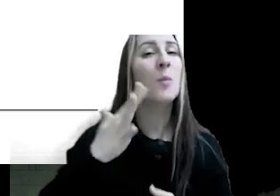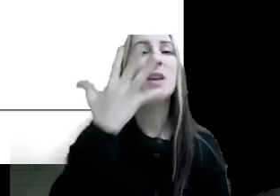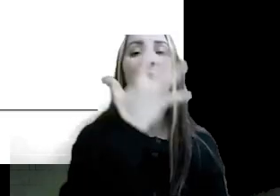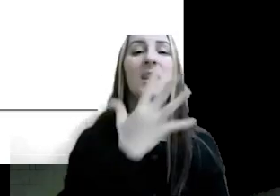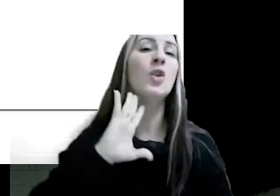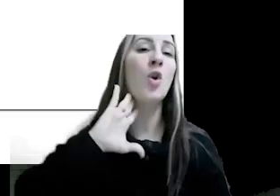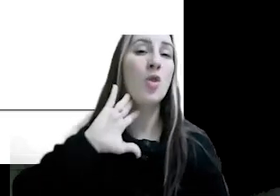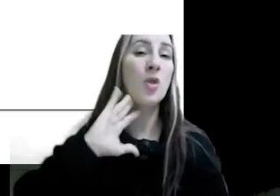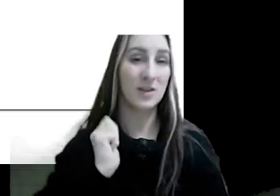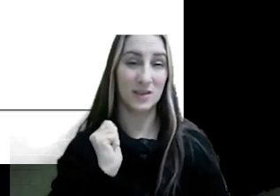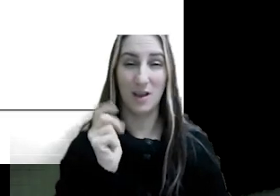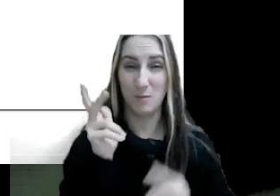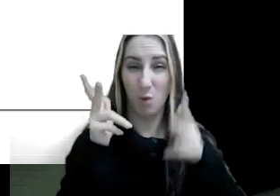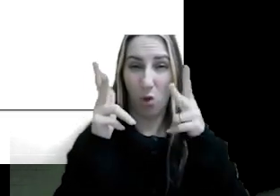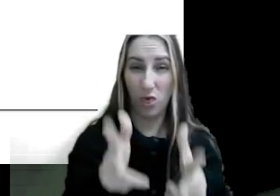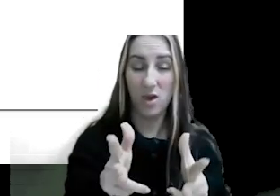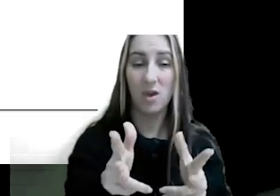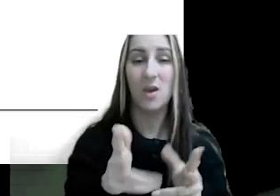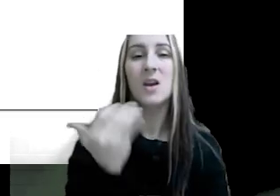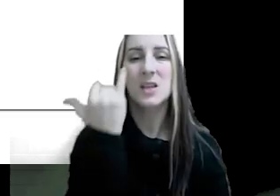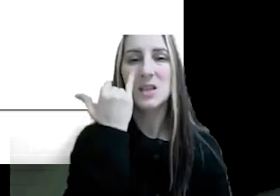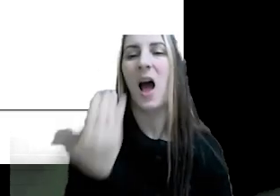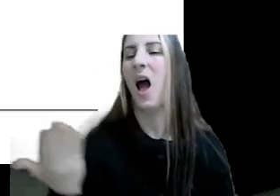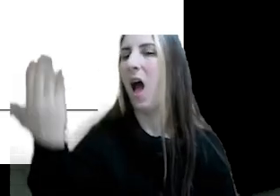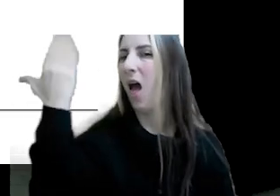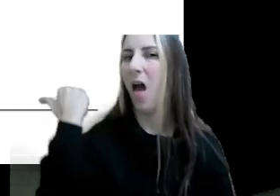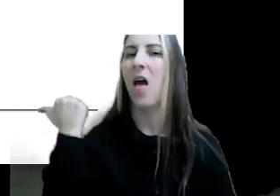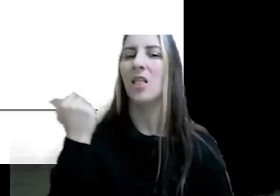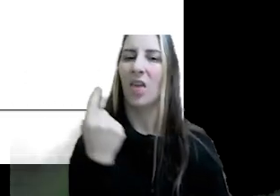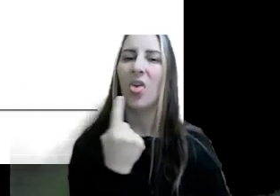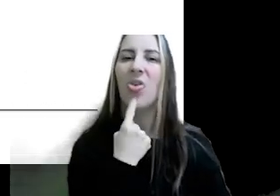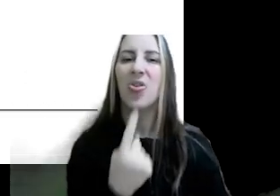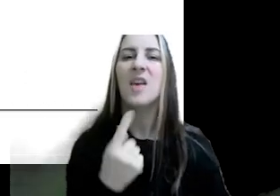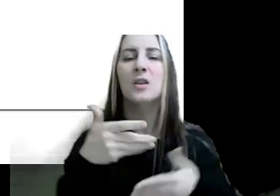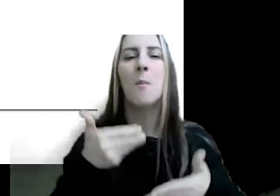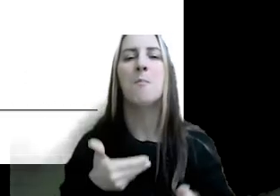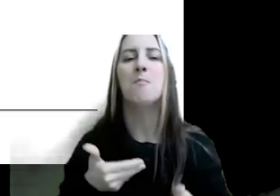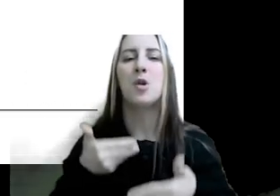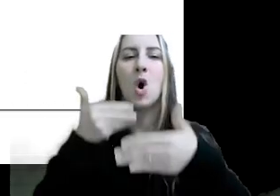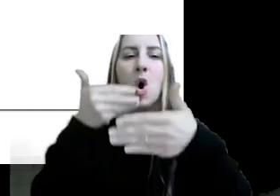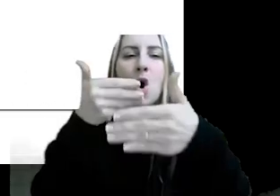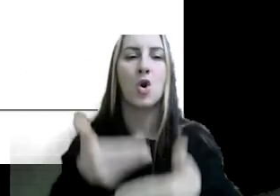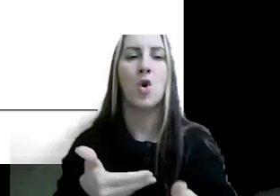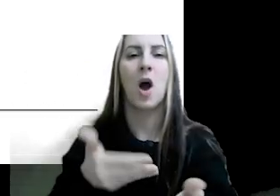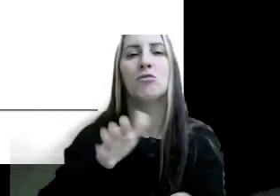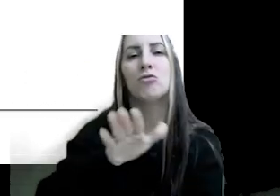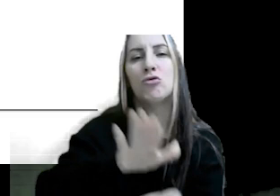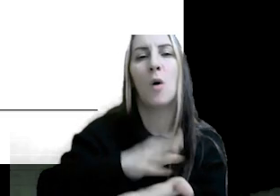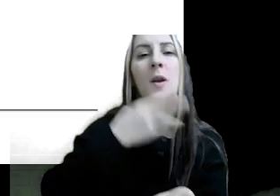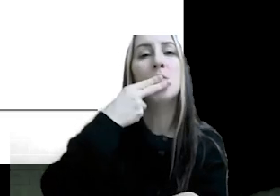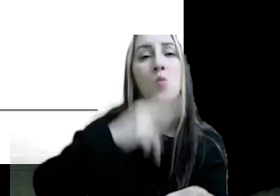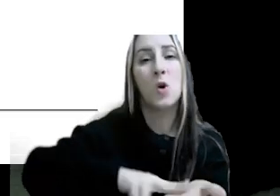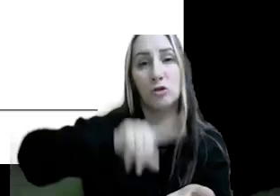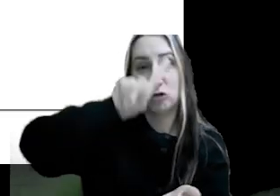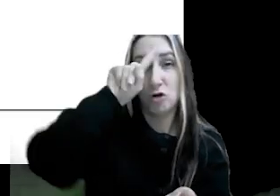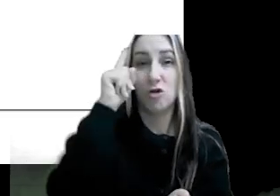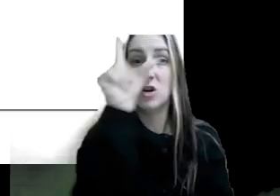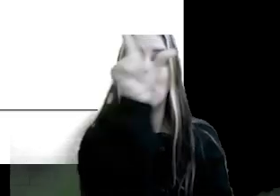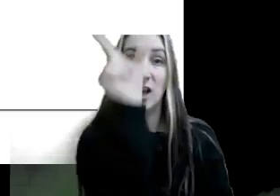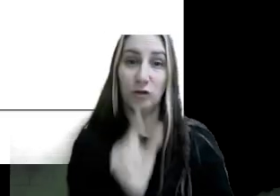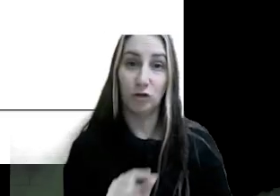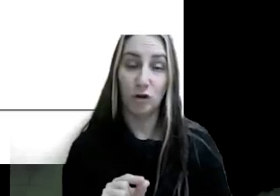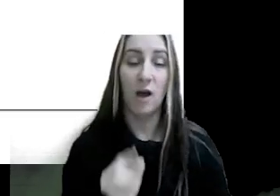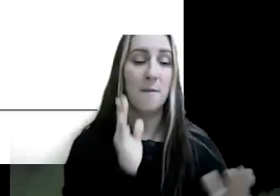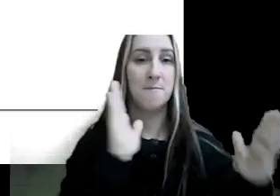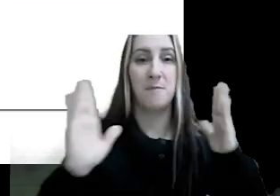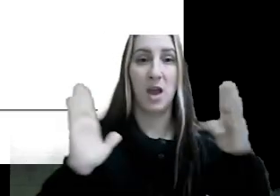les mencioné ya había establecido una prórroga para impuestos nacionales correspondientes a los periodos